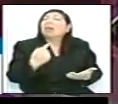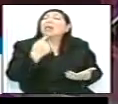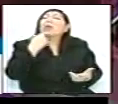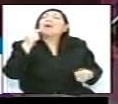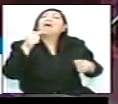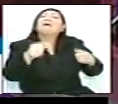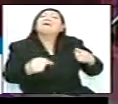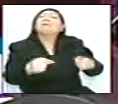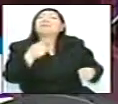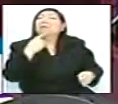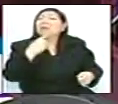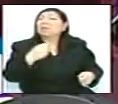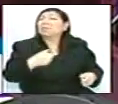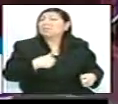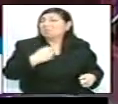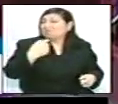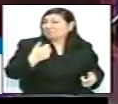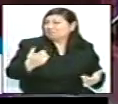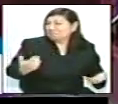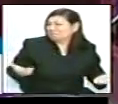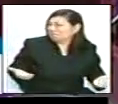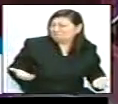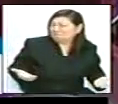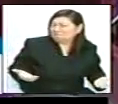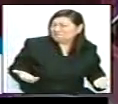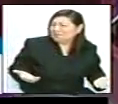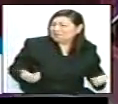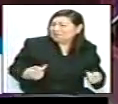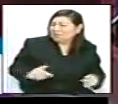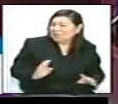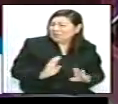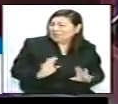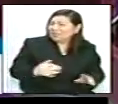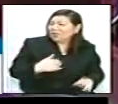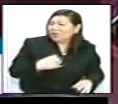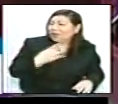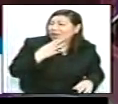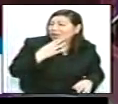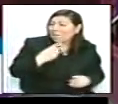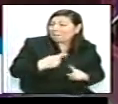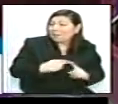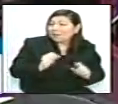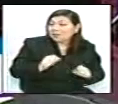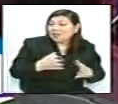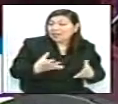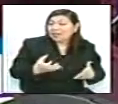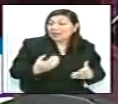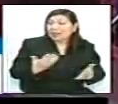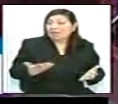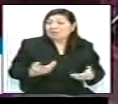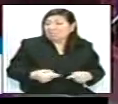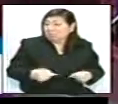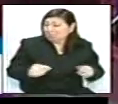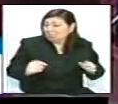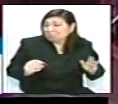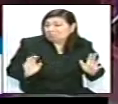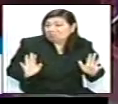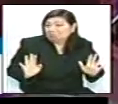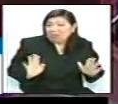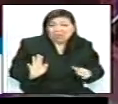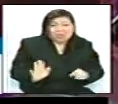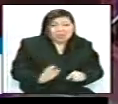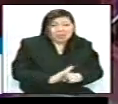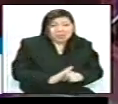alusiones y las descalificaciones personales del congresista Becerril que usted permite, presidenta? A eso voy. Ahora, si ese quiere que sea el tono del debate, bueno, esto